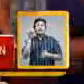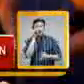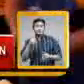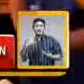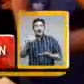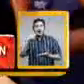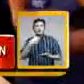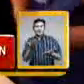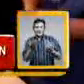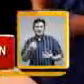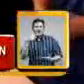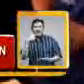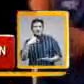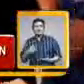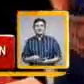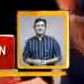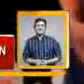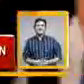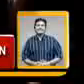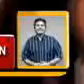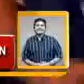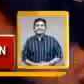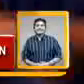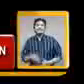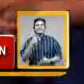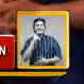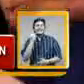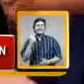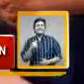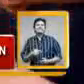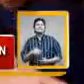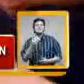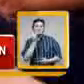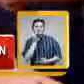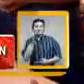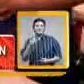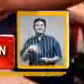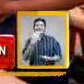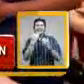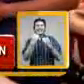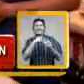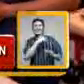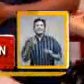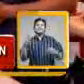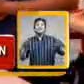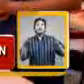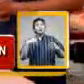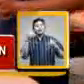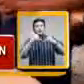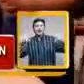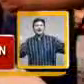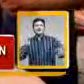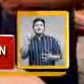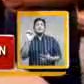quiero que el camarógrafo pruebe también, por favor. Véngase por aquí, René. Ya está rico. ¡Ay, qué bien! Me alegra mucho que le haya gustado. Le cuento que este